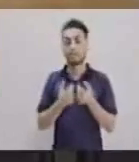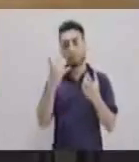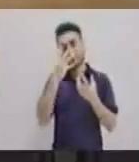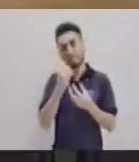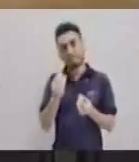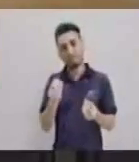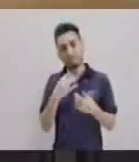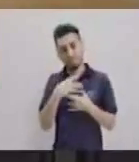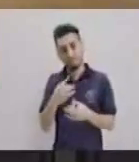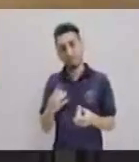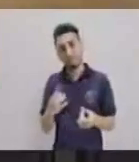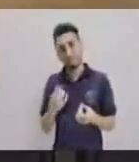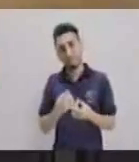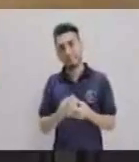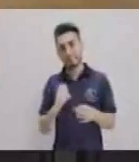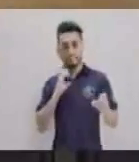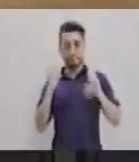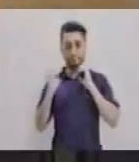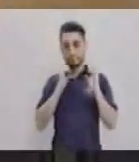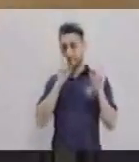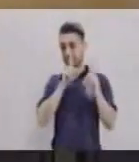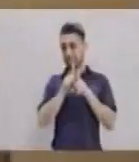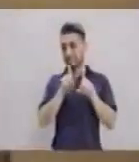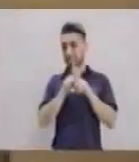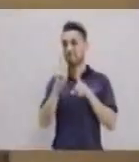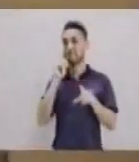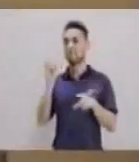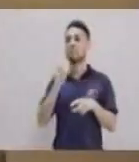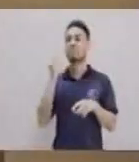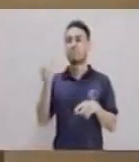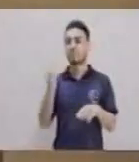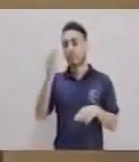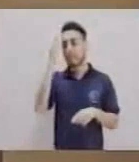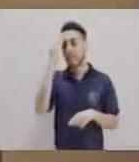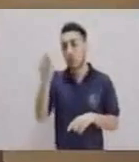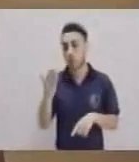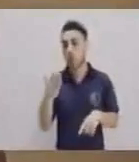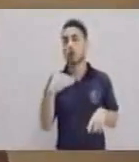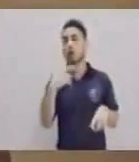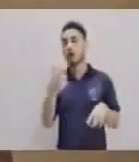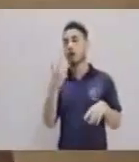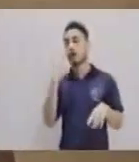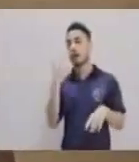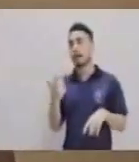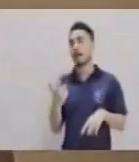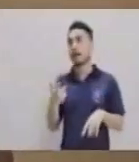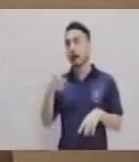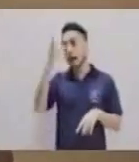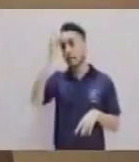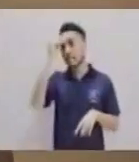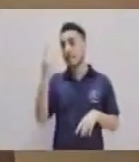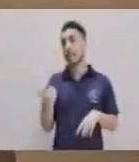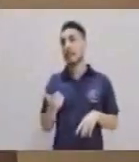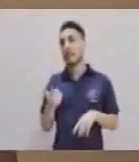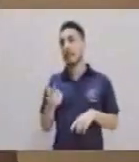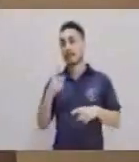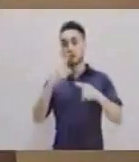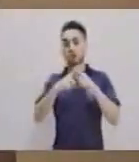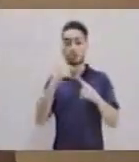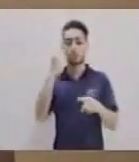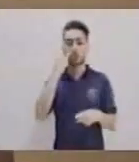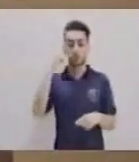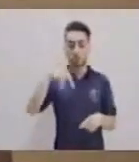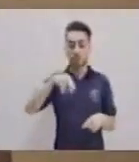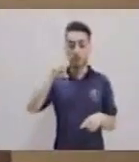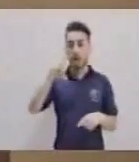muy interesante y emocionante, porque el saludo lo vamos a aprender en el idioma